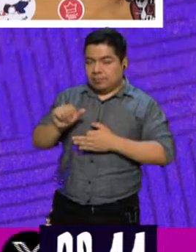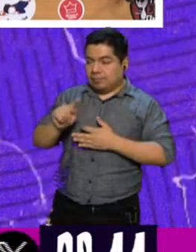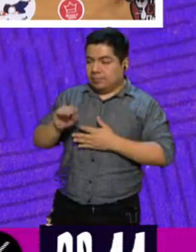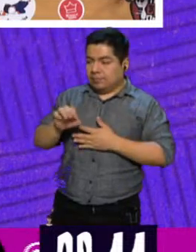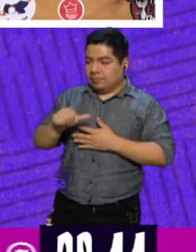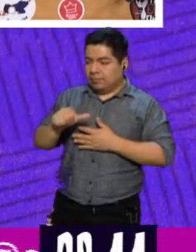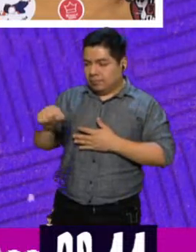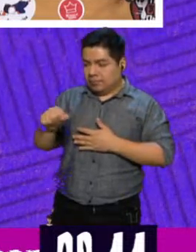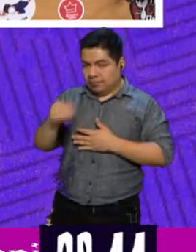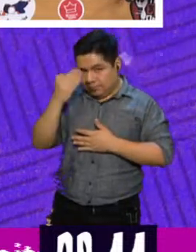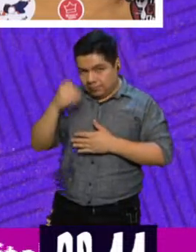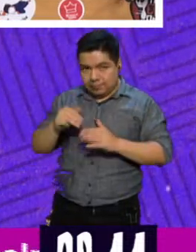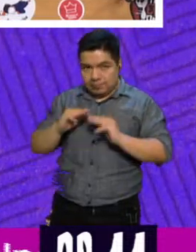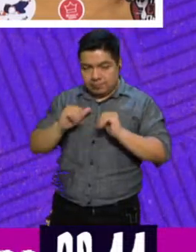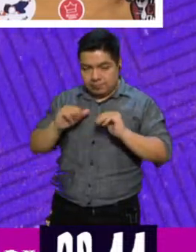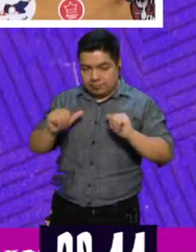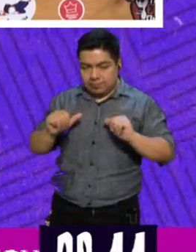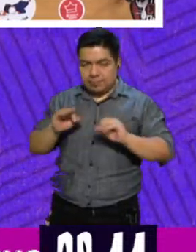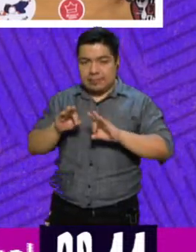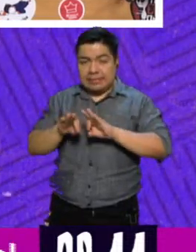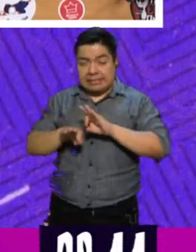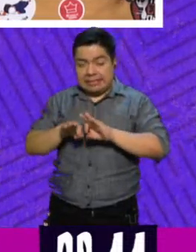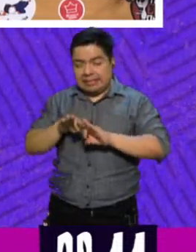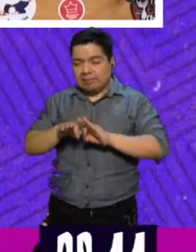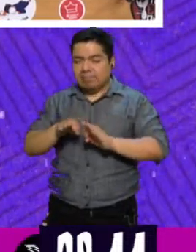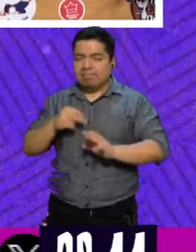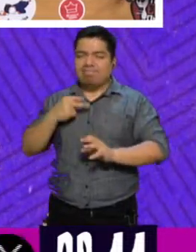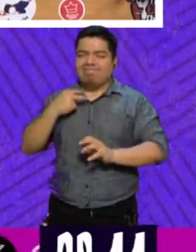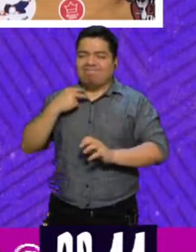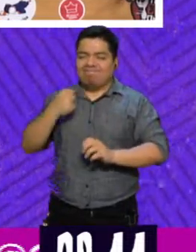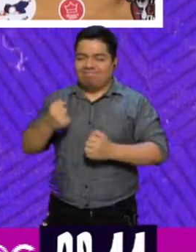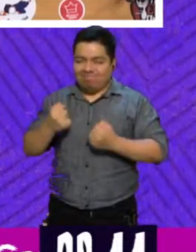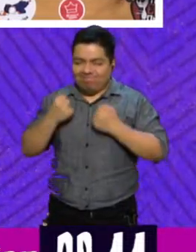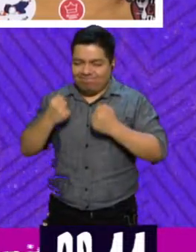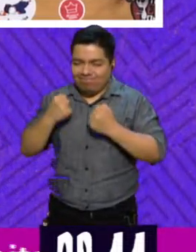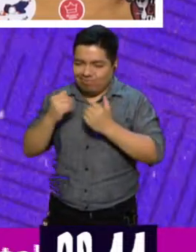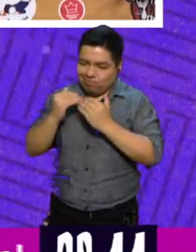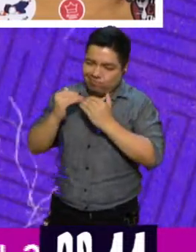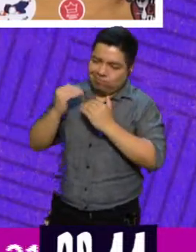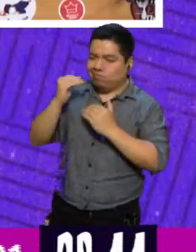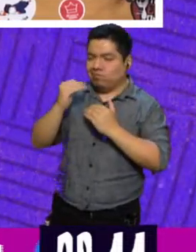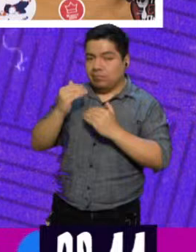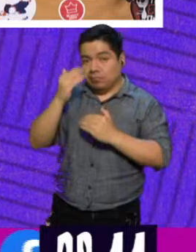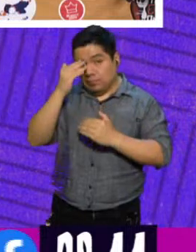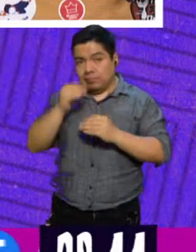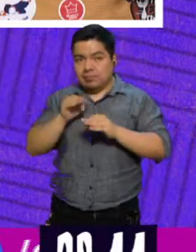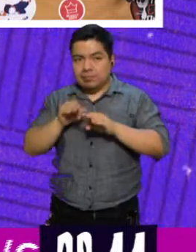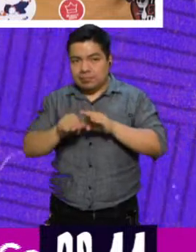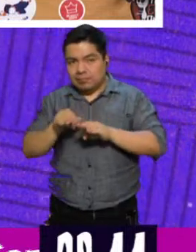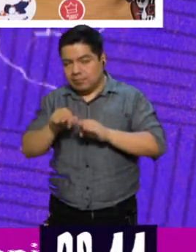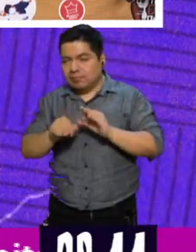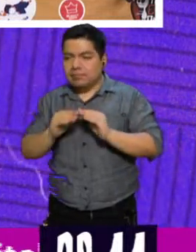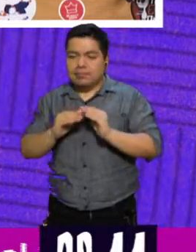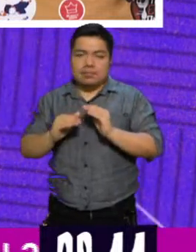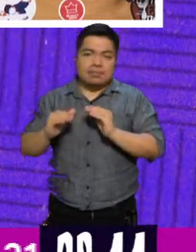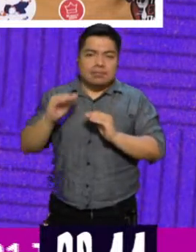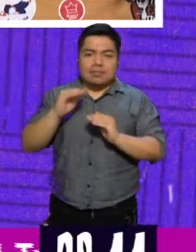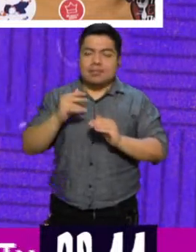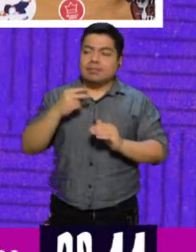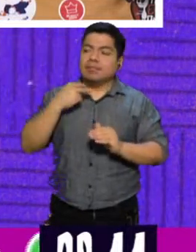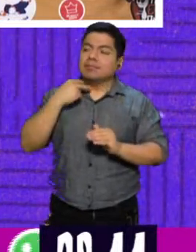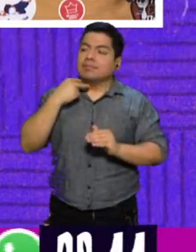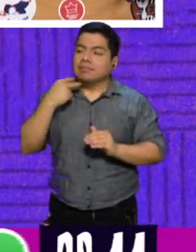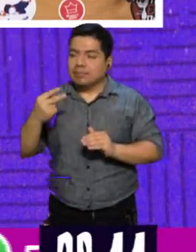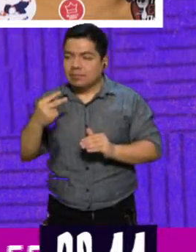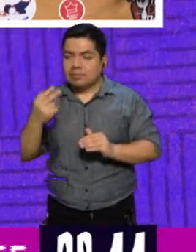del Mediterráneo, a tratar de hablar con fuerza, con volumen, para poder superar la voz,